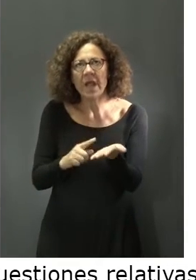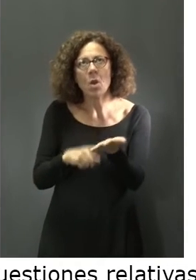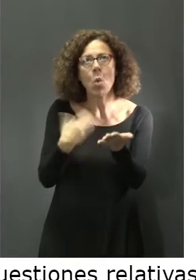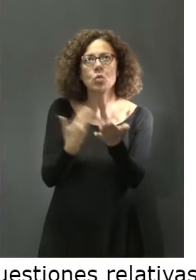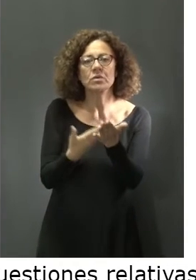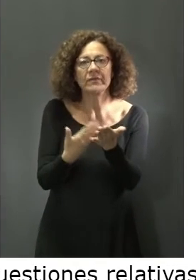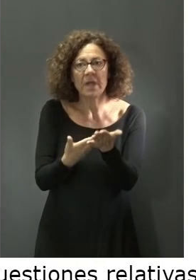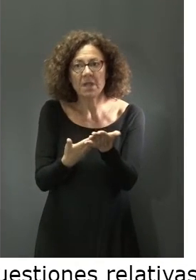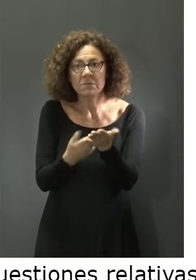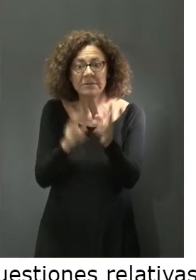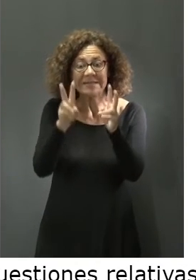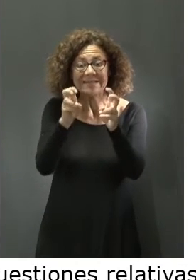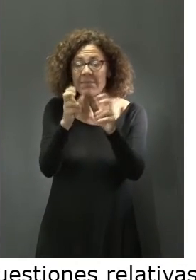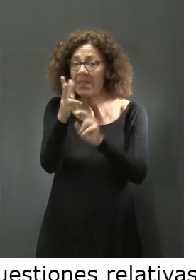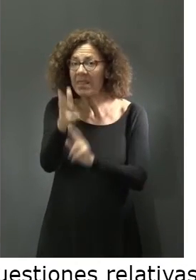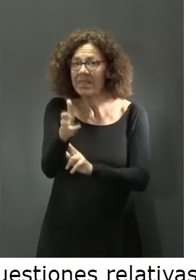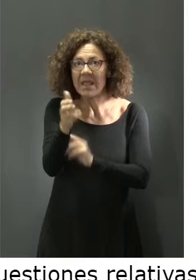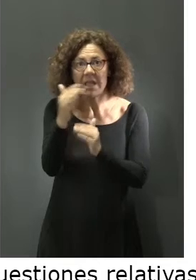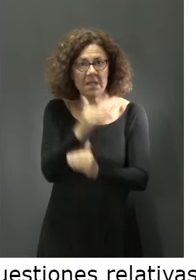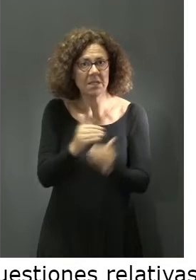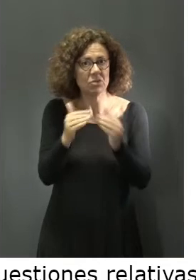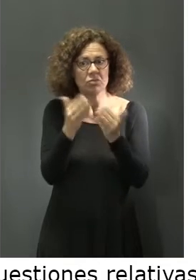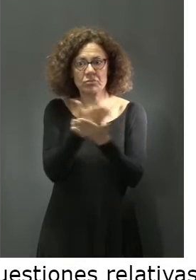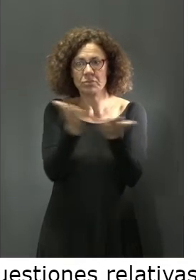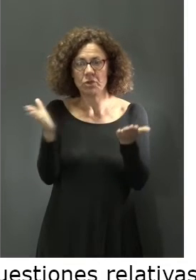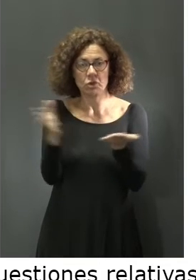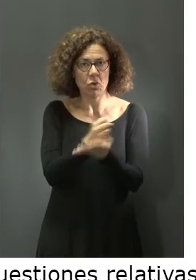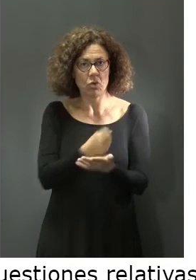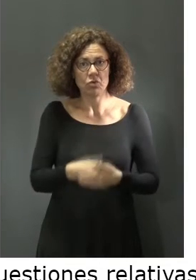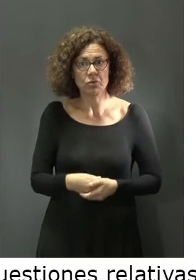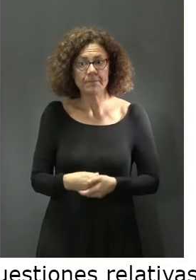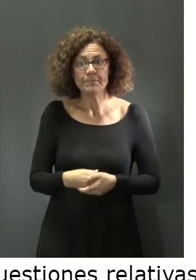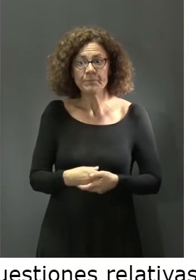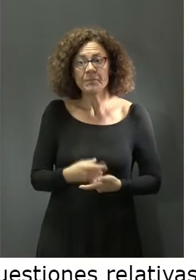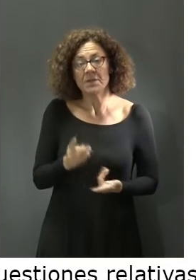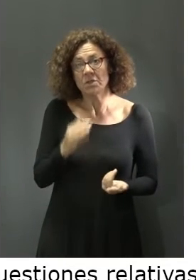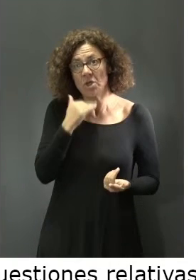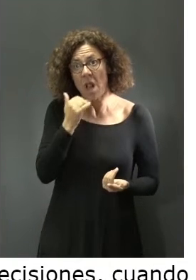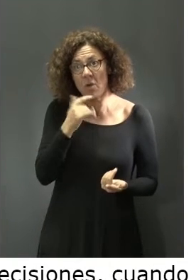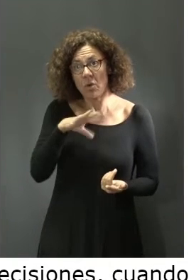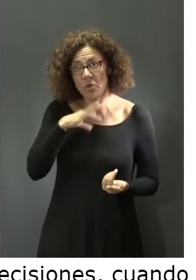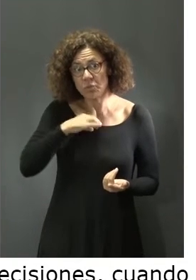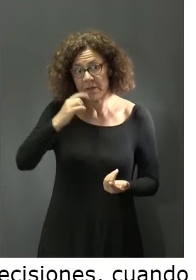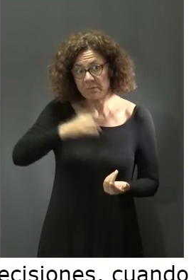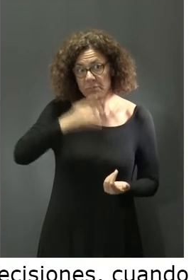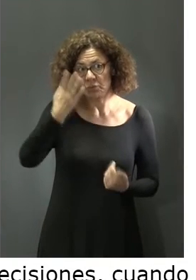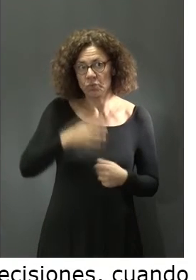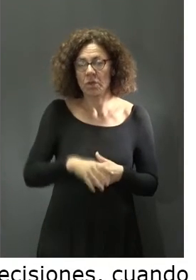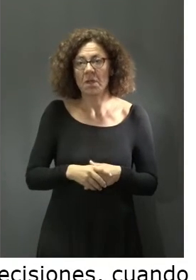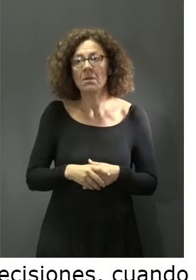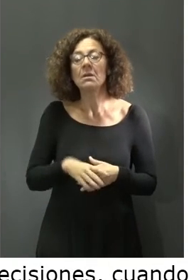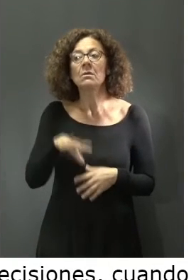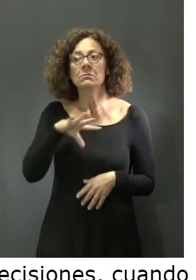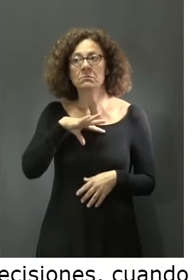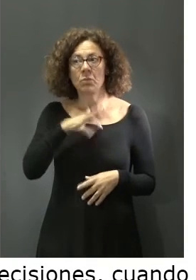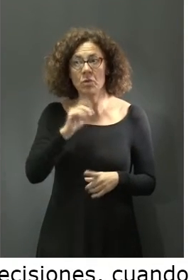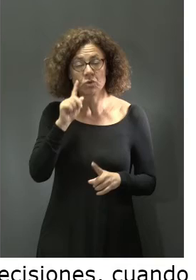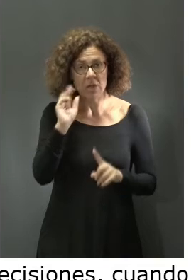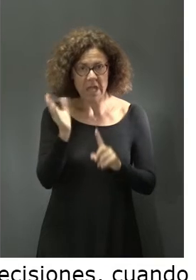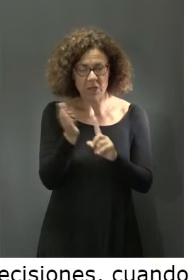cuestión de derechos, ¿no? Que es algo que habitualmente nos puede suceder y nos podemos